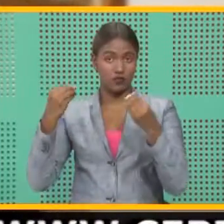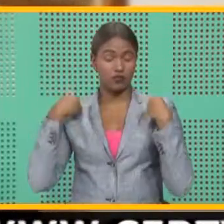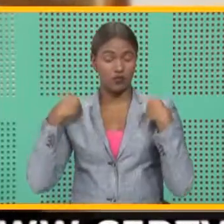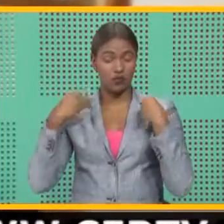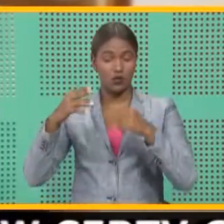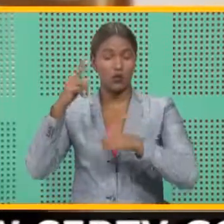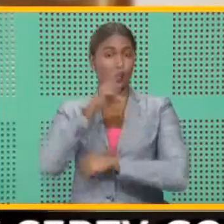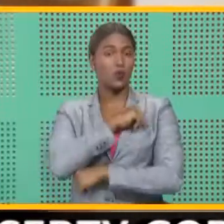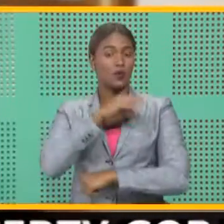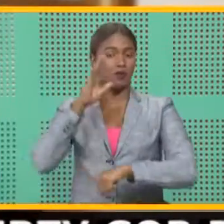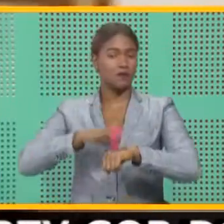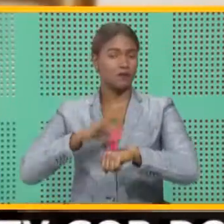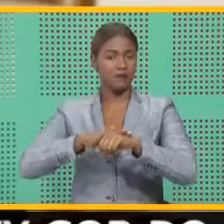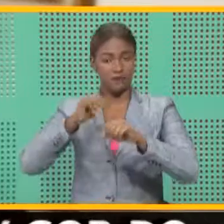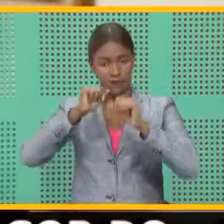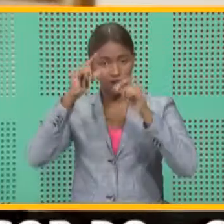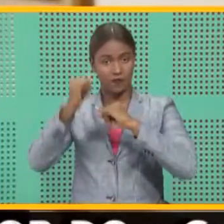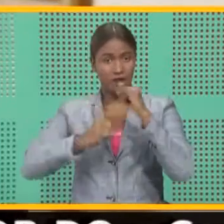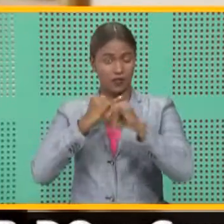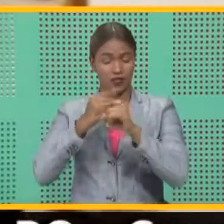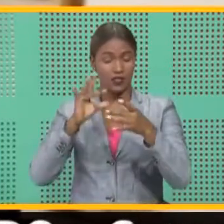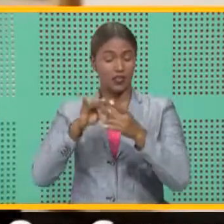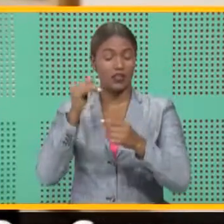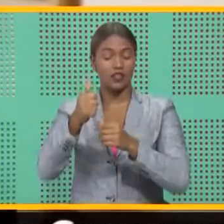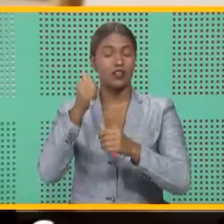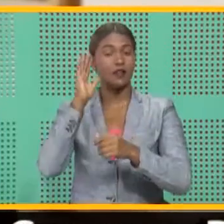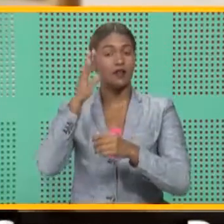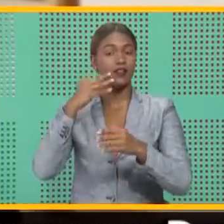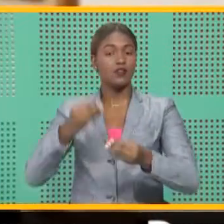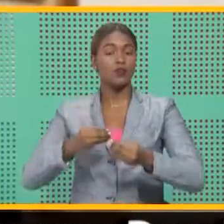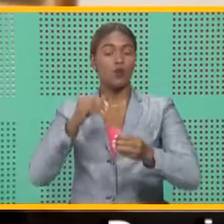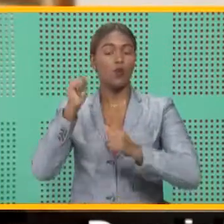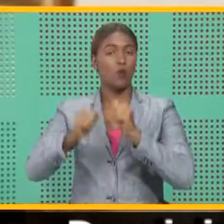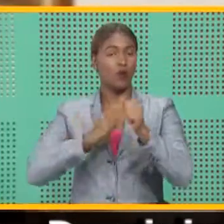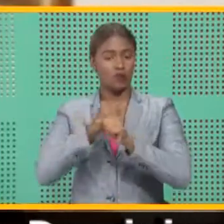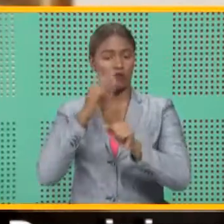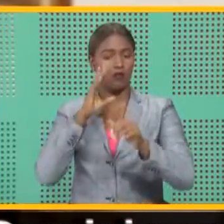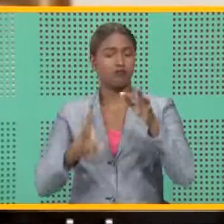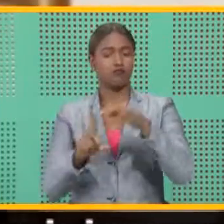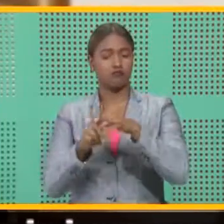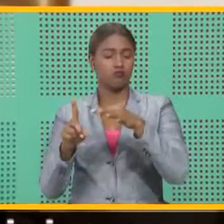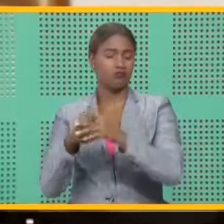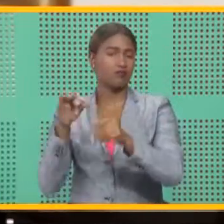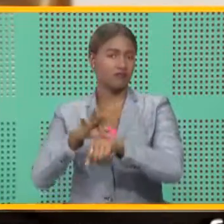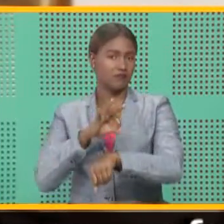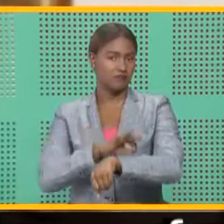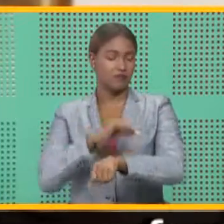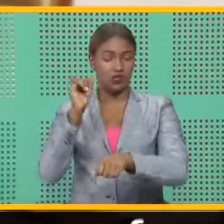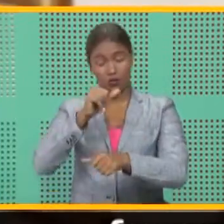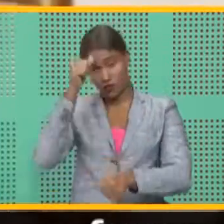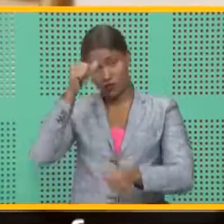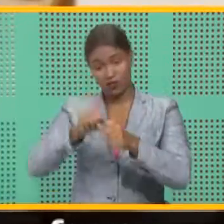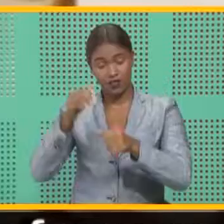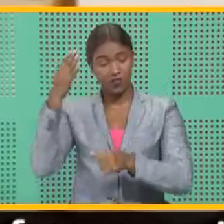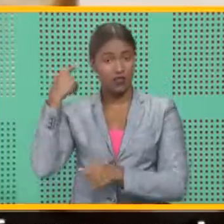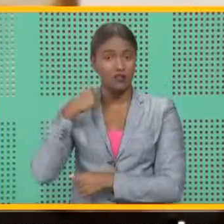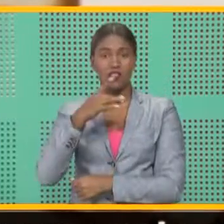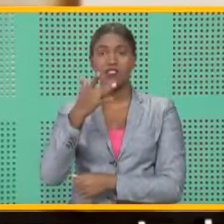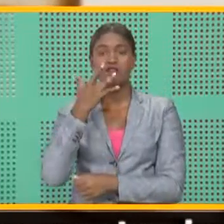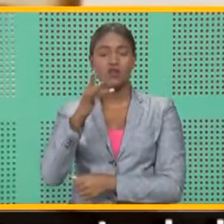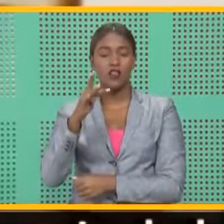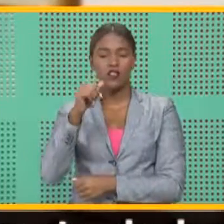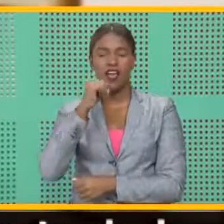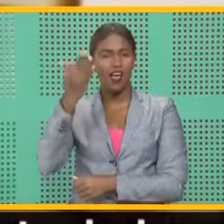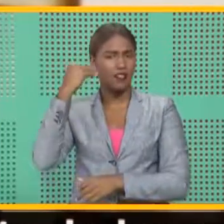alerta internacional de que este iba a ser un año muy activo en dengue. Recuerden que tuvimos una suerte de ausencia